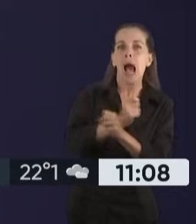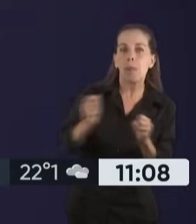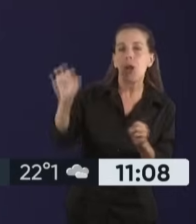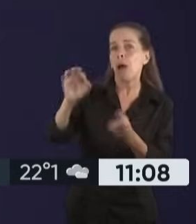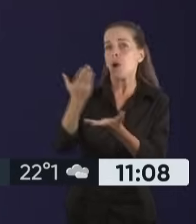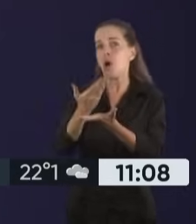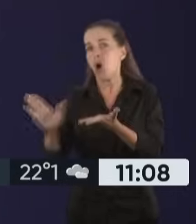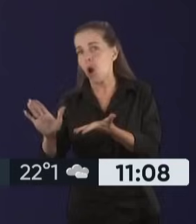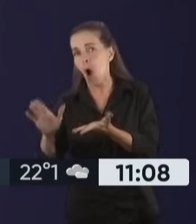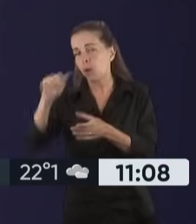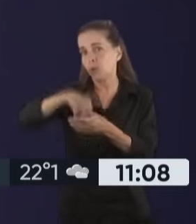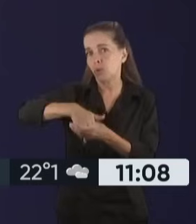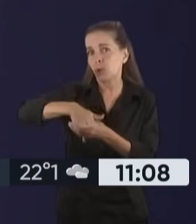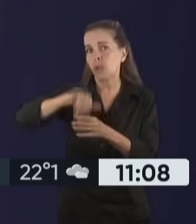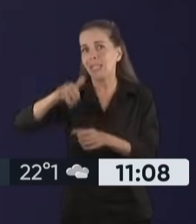rechazo,